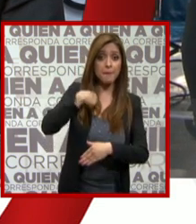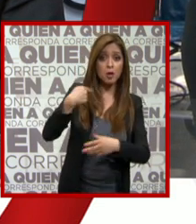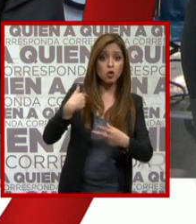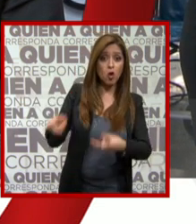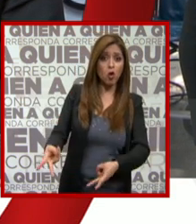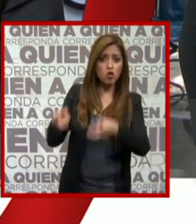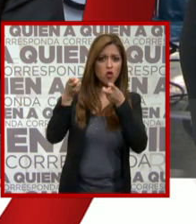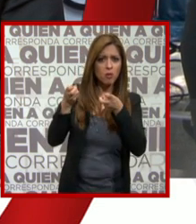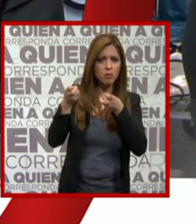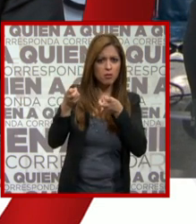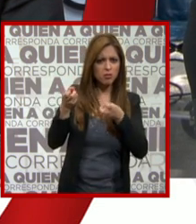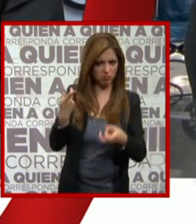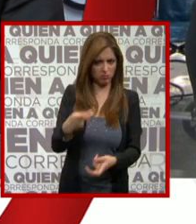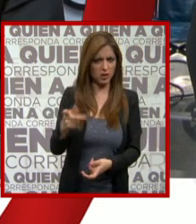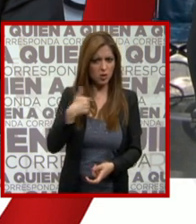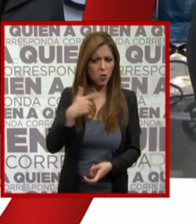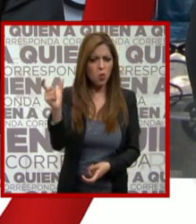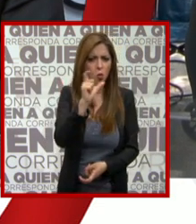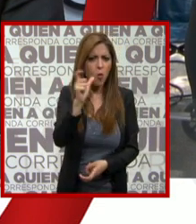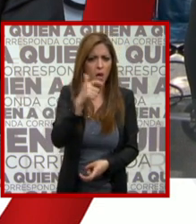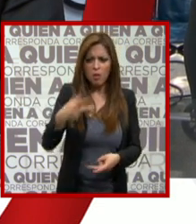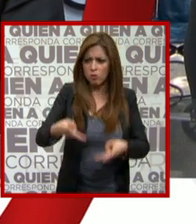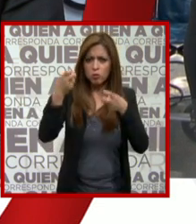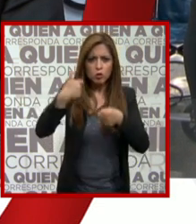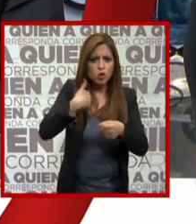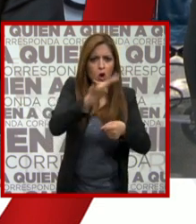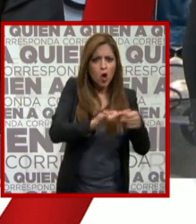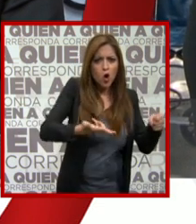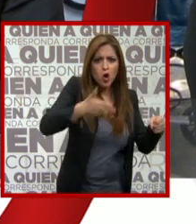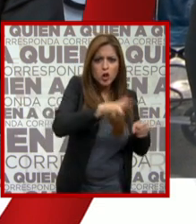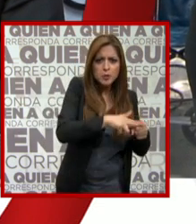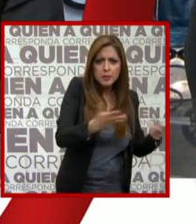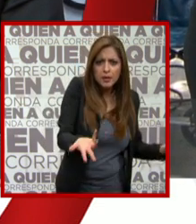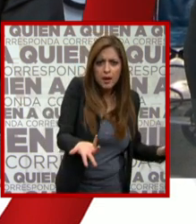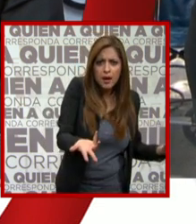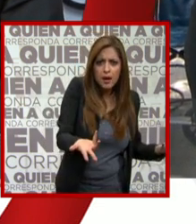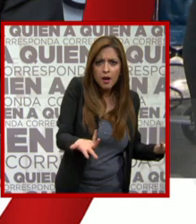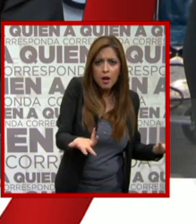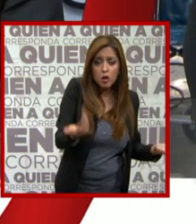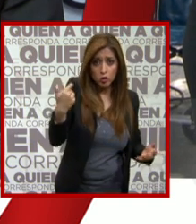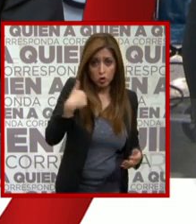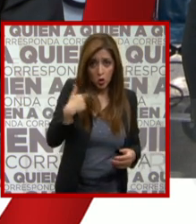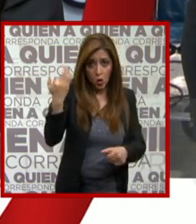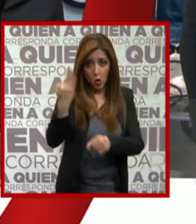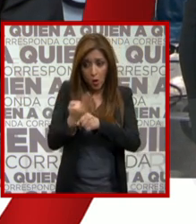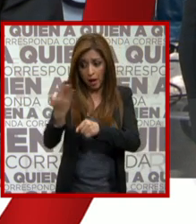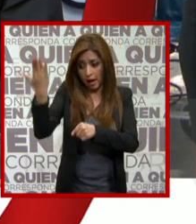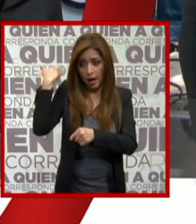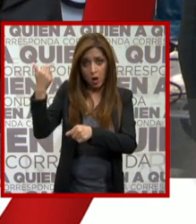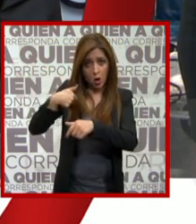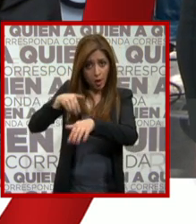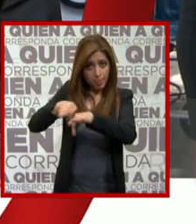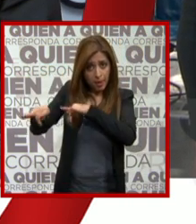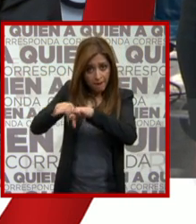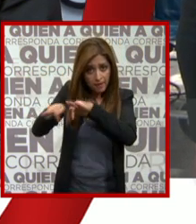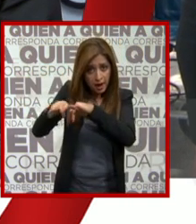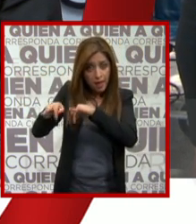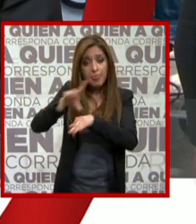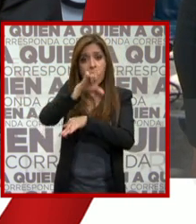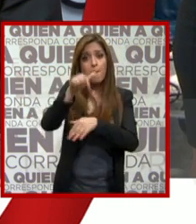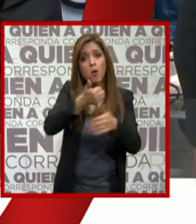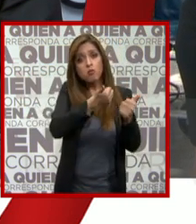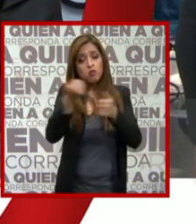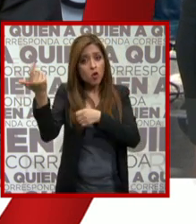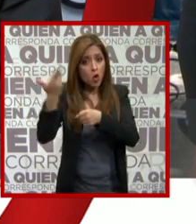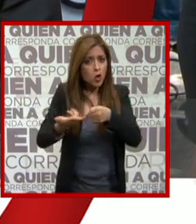les había yo robado. Le dije, pero pues ¿cuándo, no? ¿O a qué horas? Porque yo estaba en el hospital. Hasta donde yo supe, estaba yo trabajando, caigo al hospital.